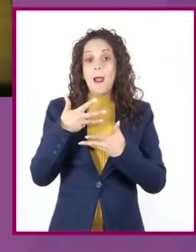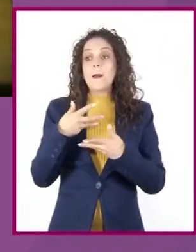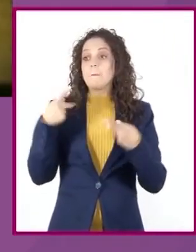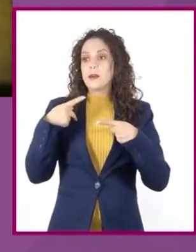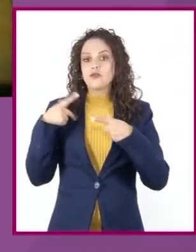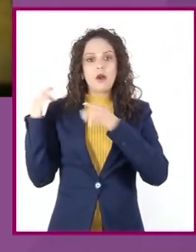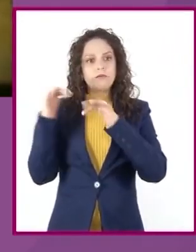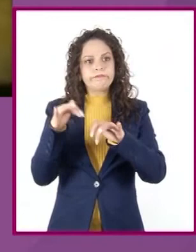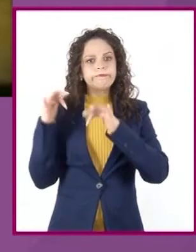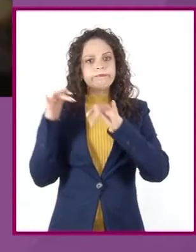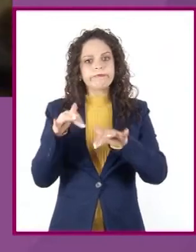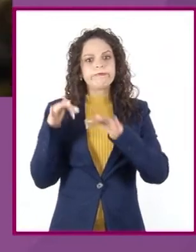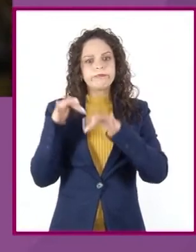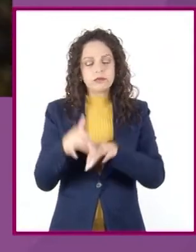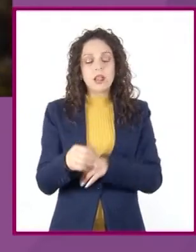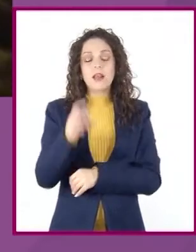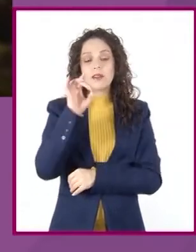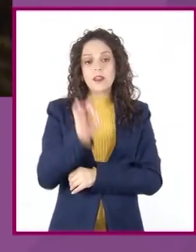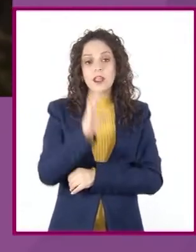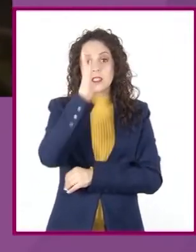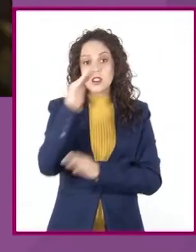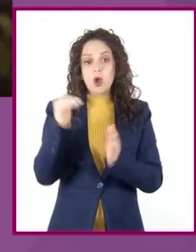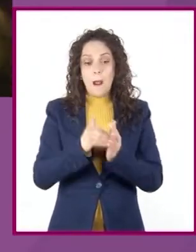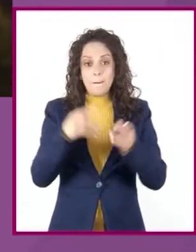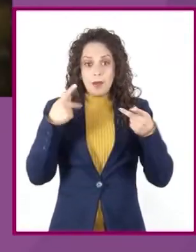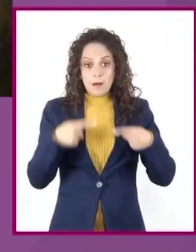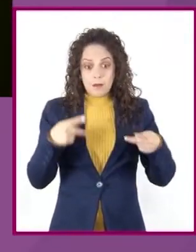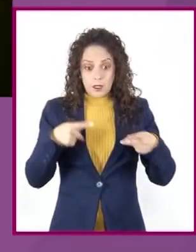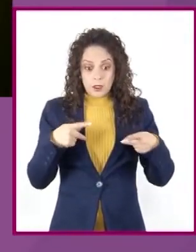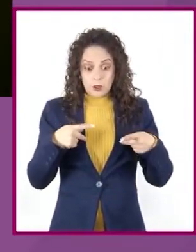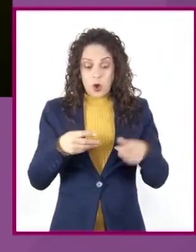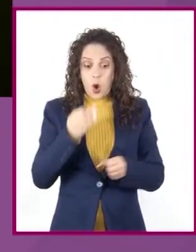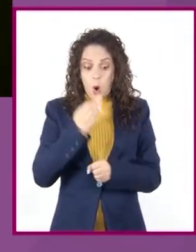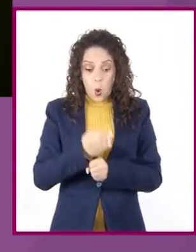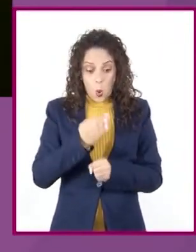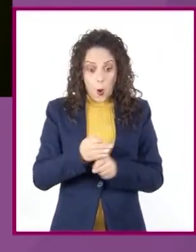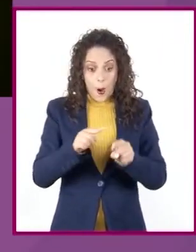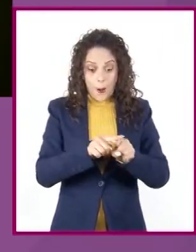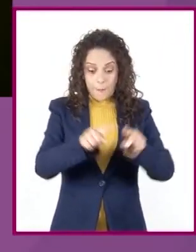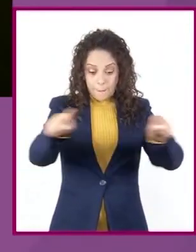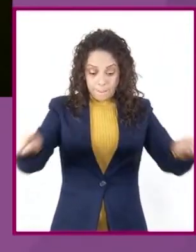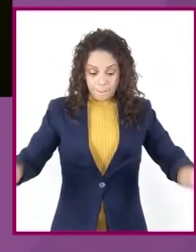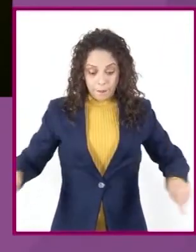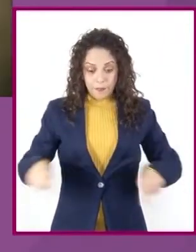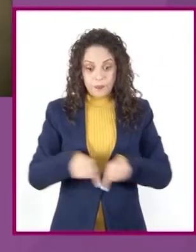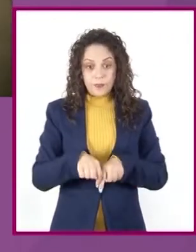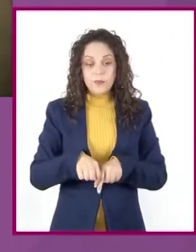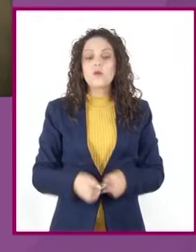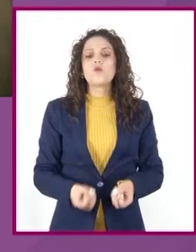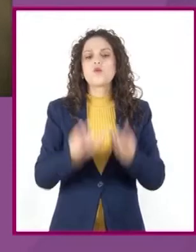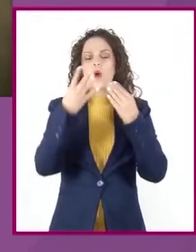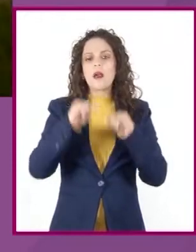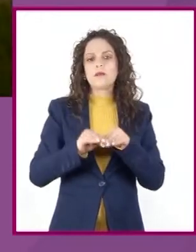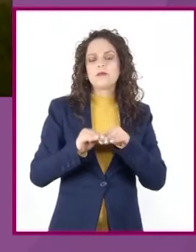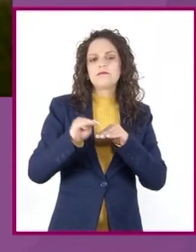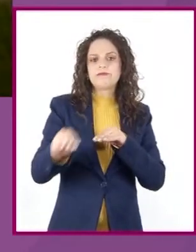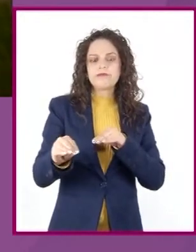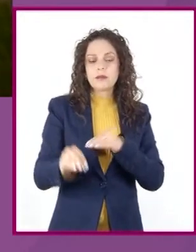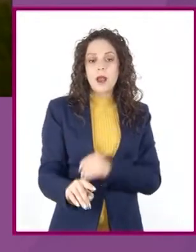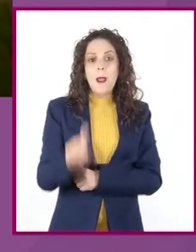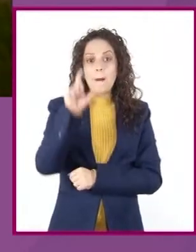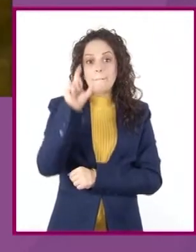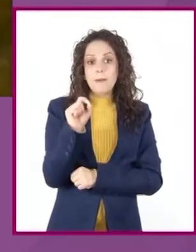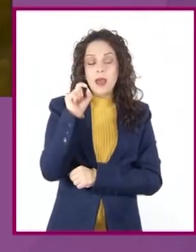personas. En nuestros días, la superficie del sitio arqueológico mide más de